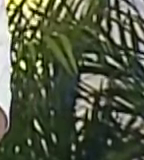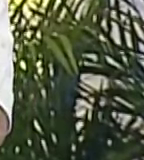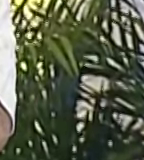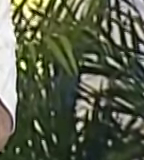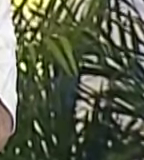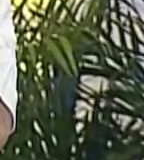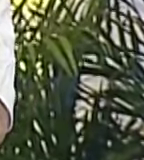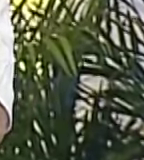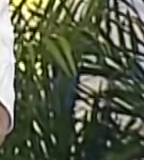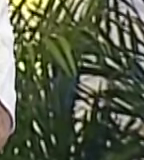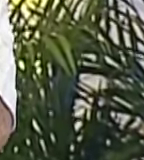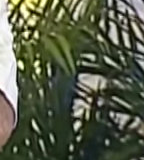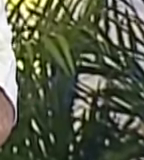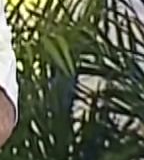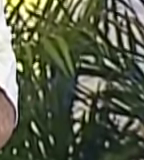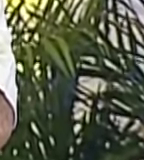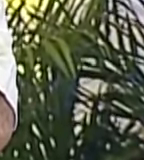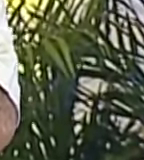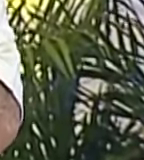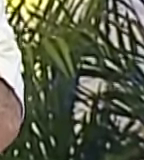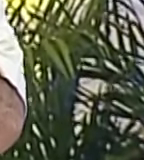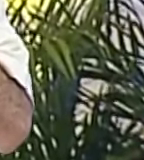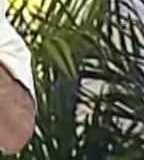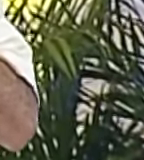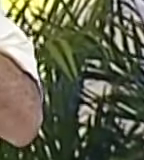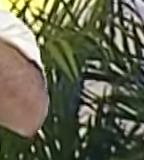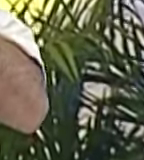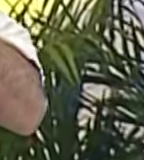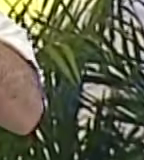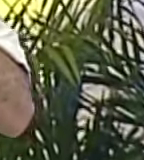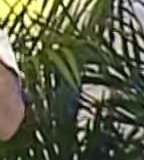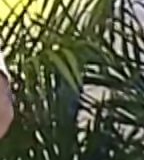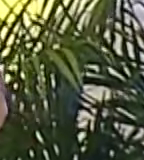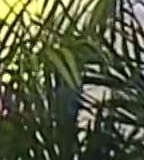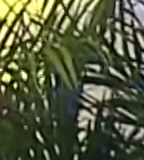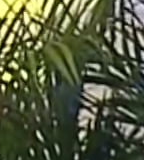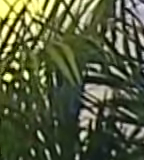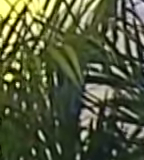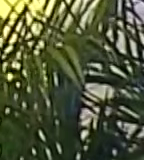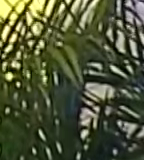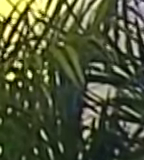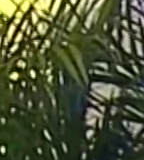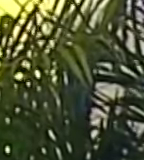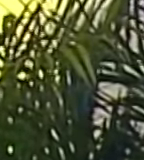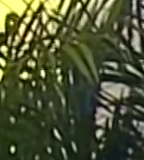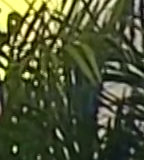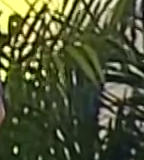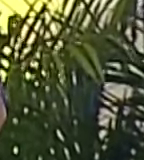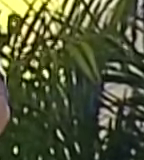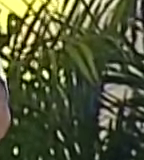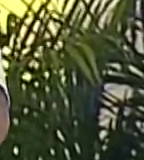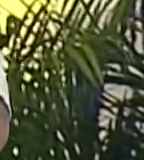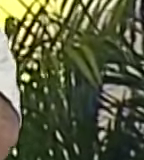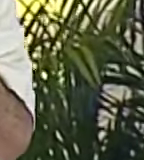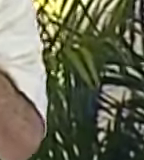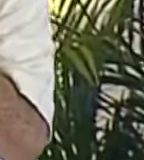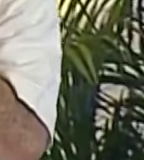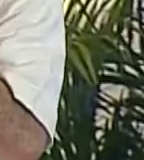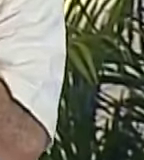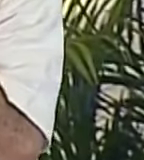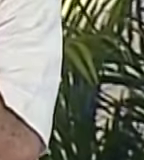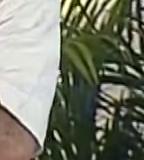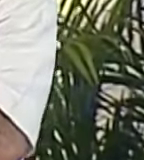muy noble, trascendente, porque es sacar facsímiles,